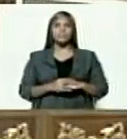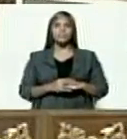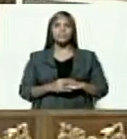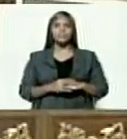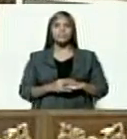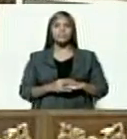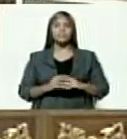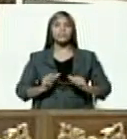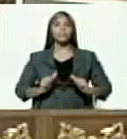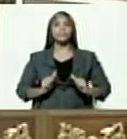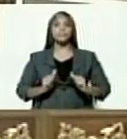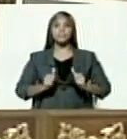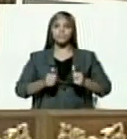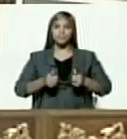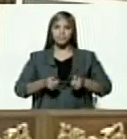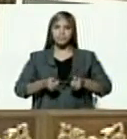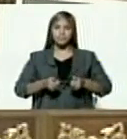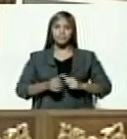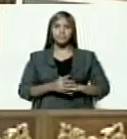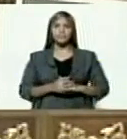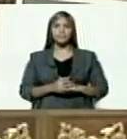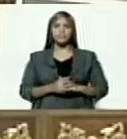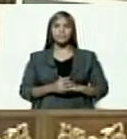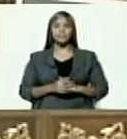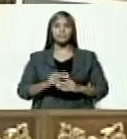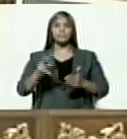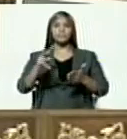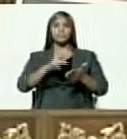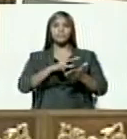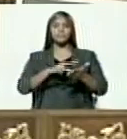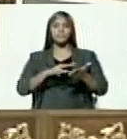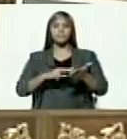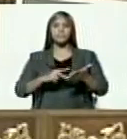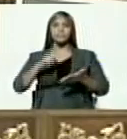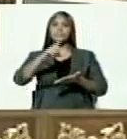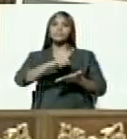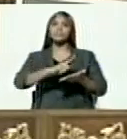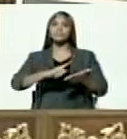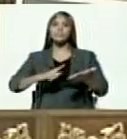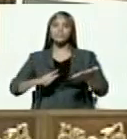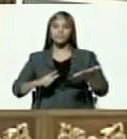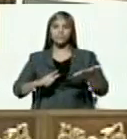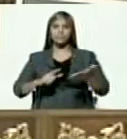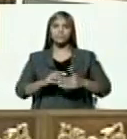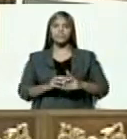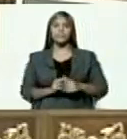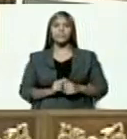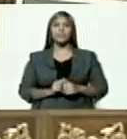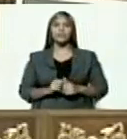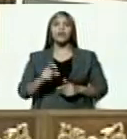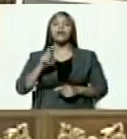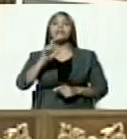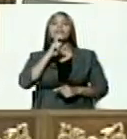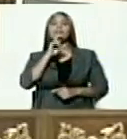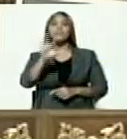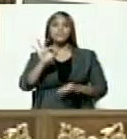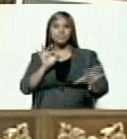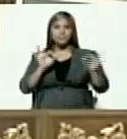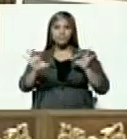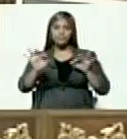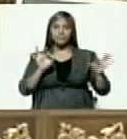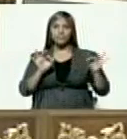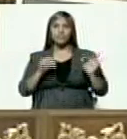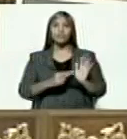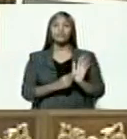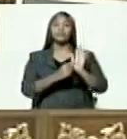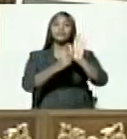Vamos a proceder a la lectura de la lista de elegibles presentada